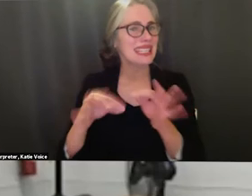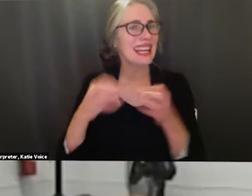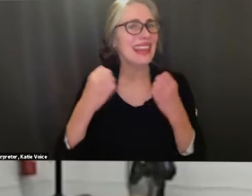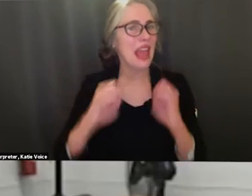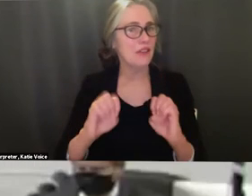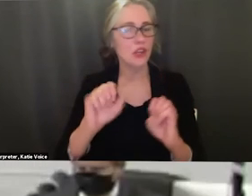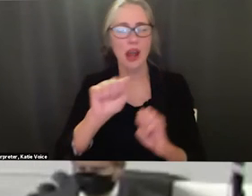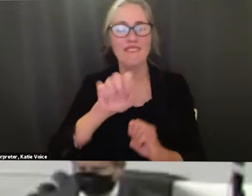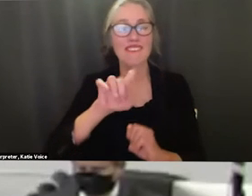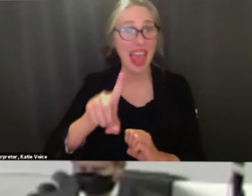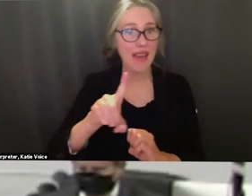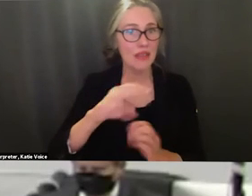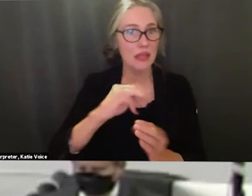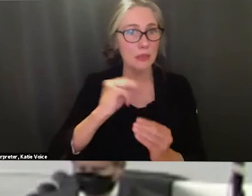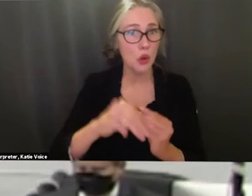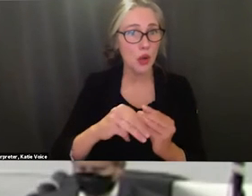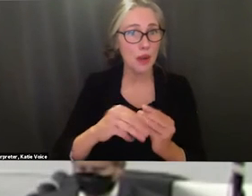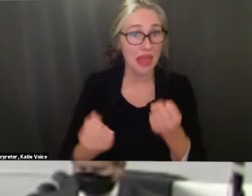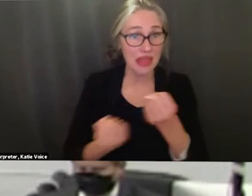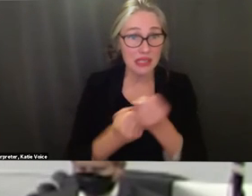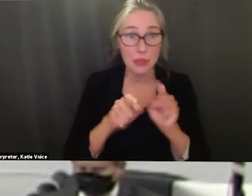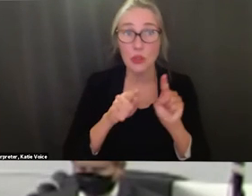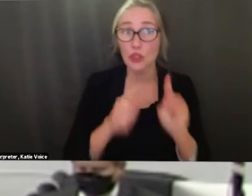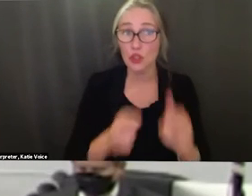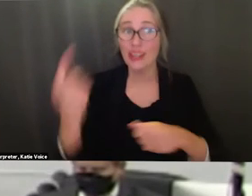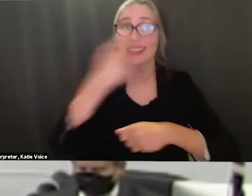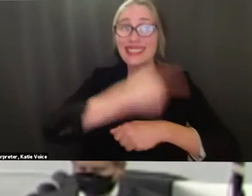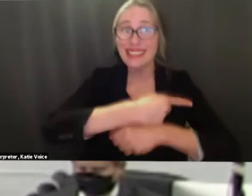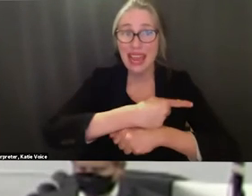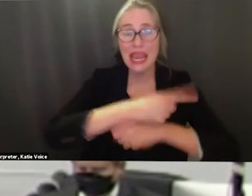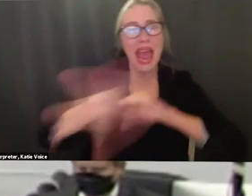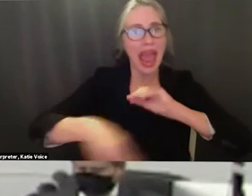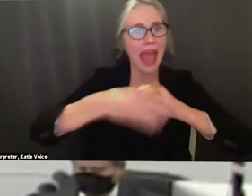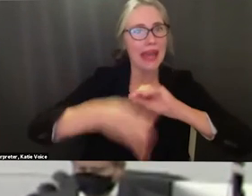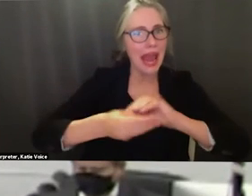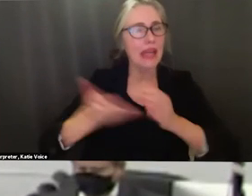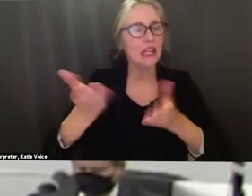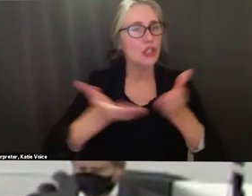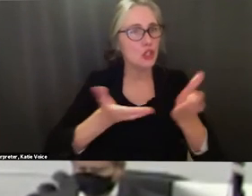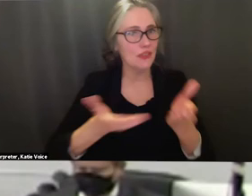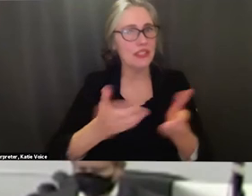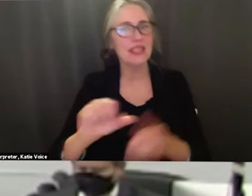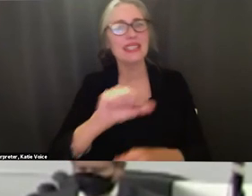expandiendo estos programas de PIC y de AVID que ya están dando apoyo